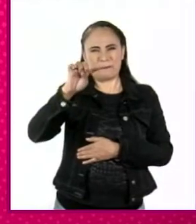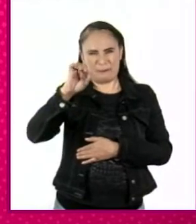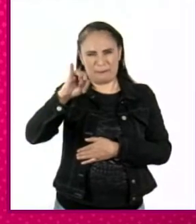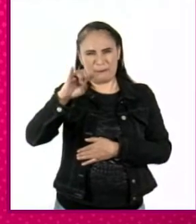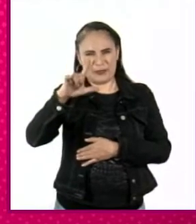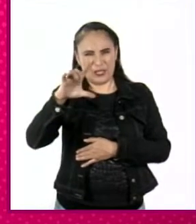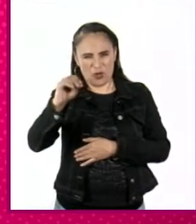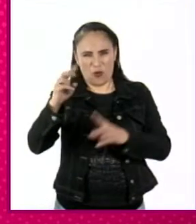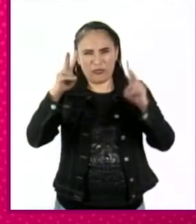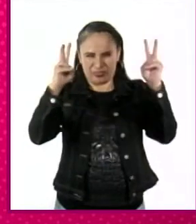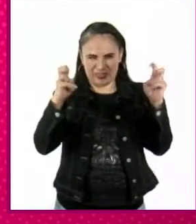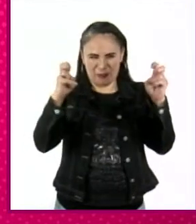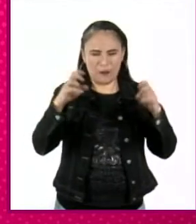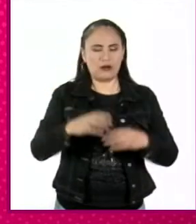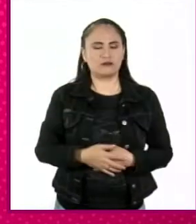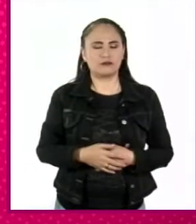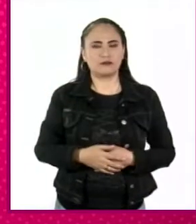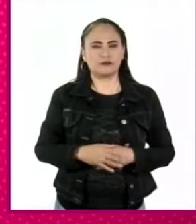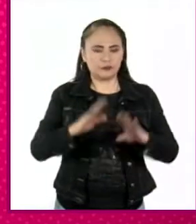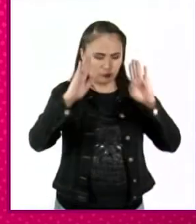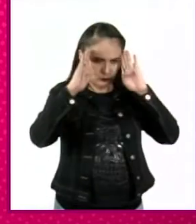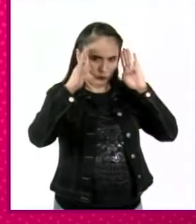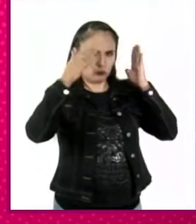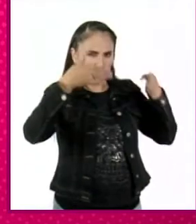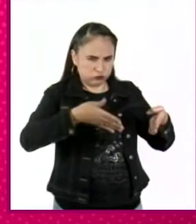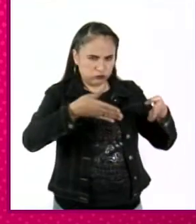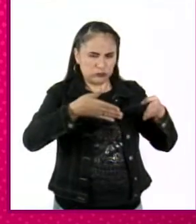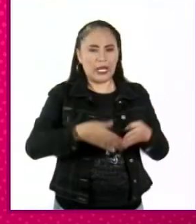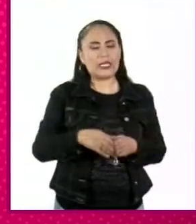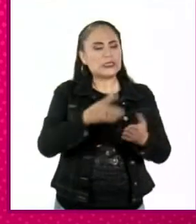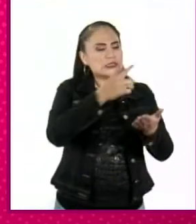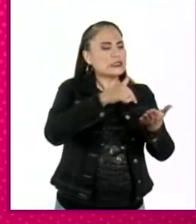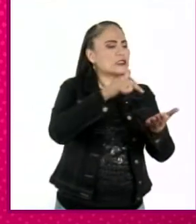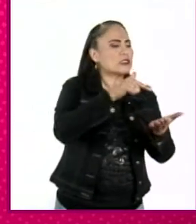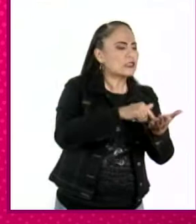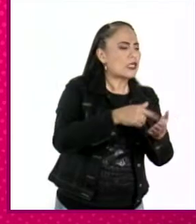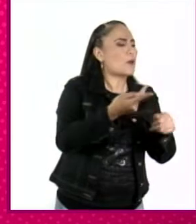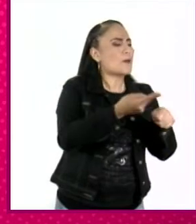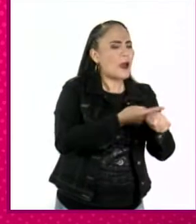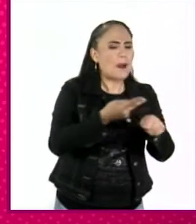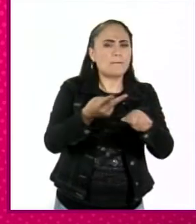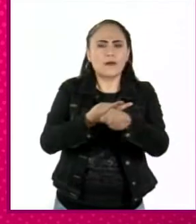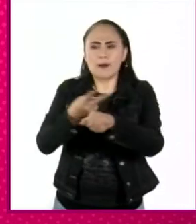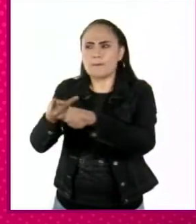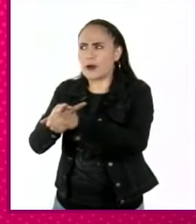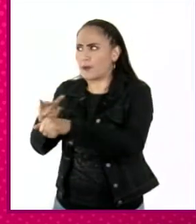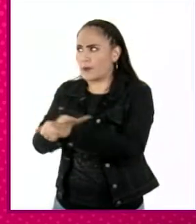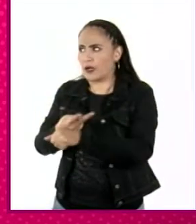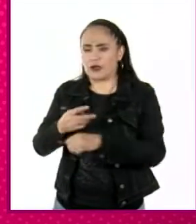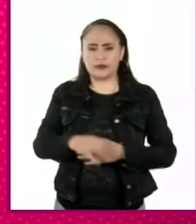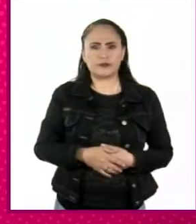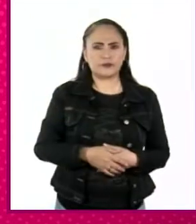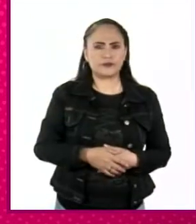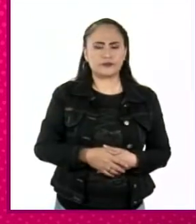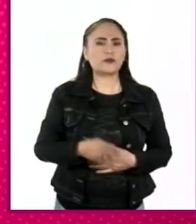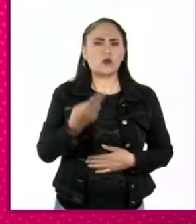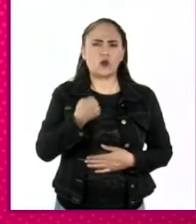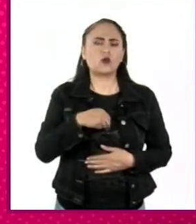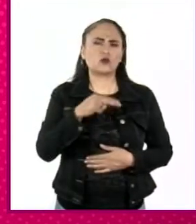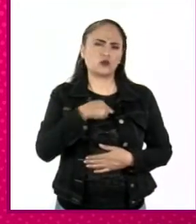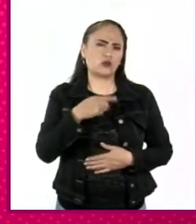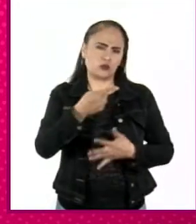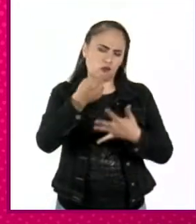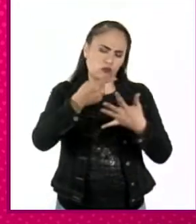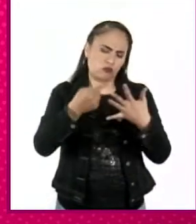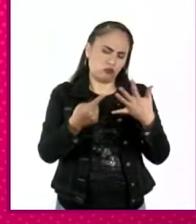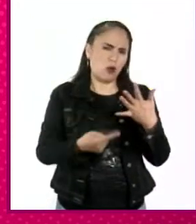central de este enfoque de microhistoria, es que podamos ver las